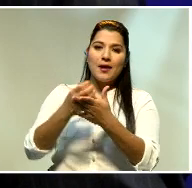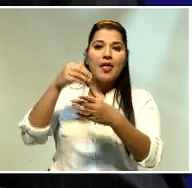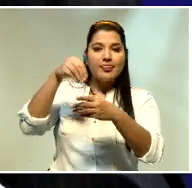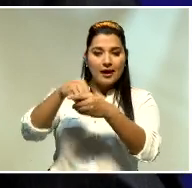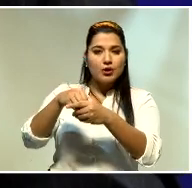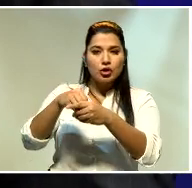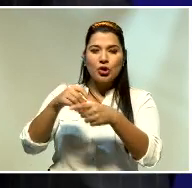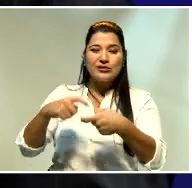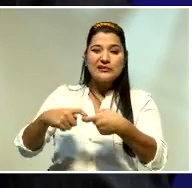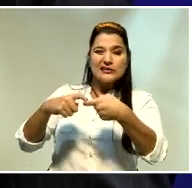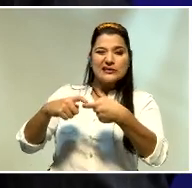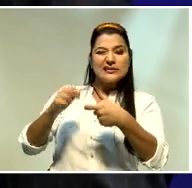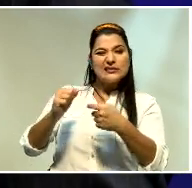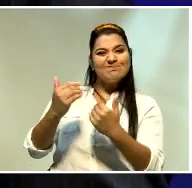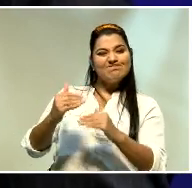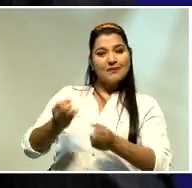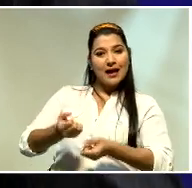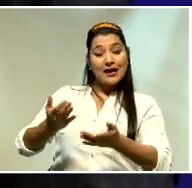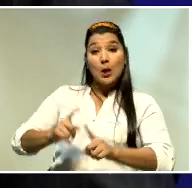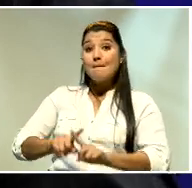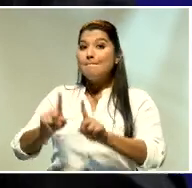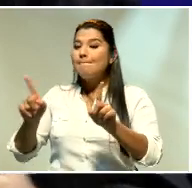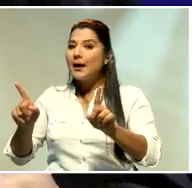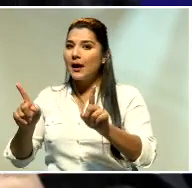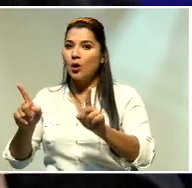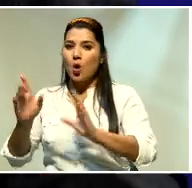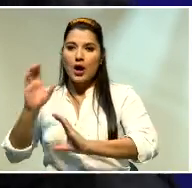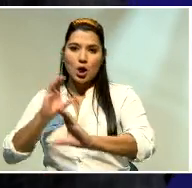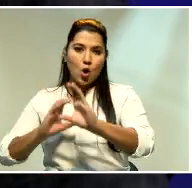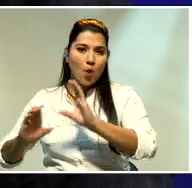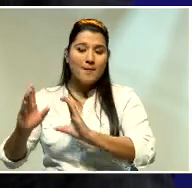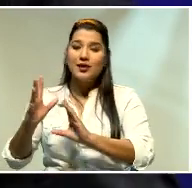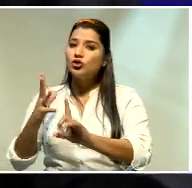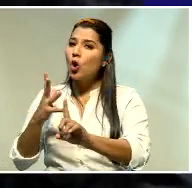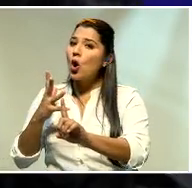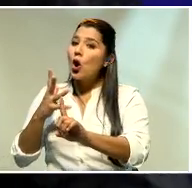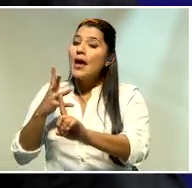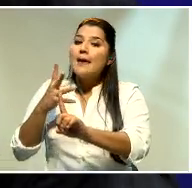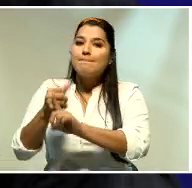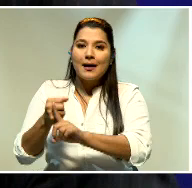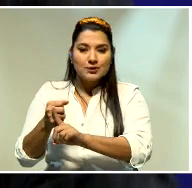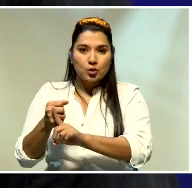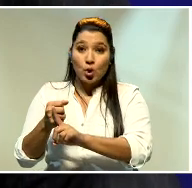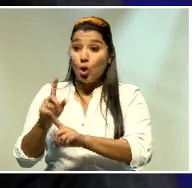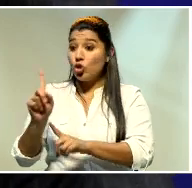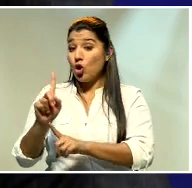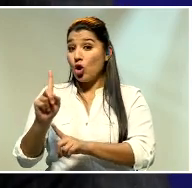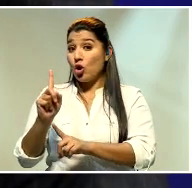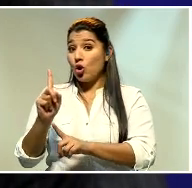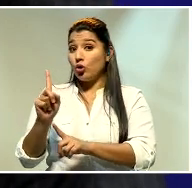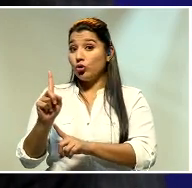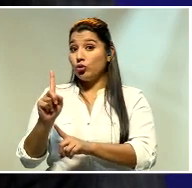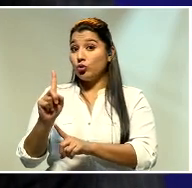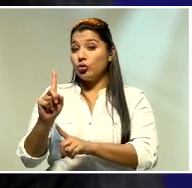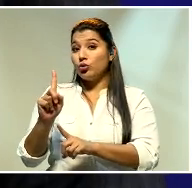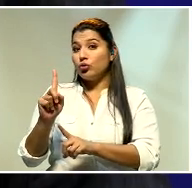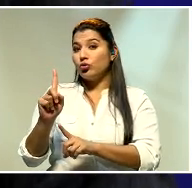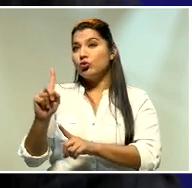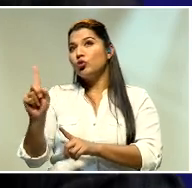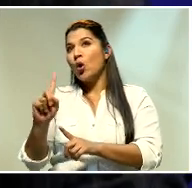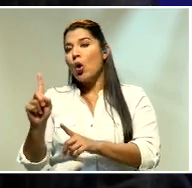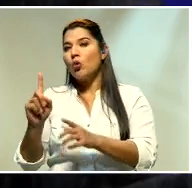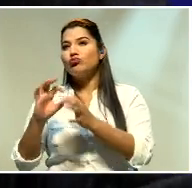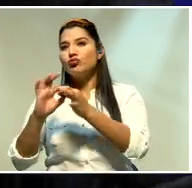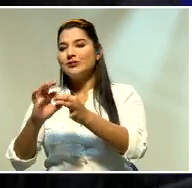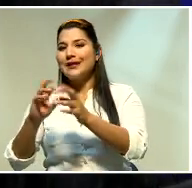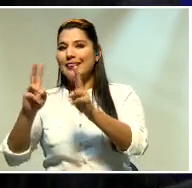sí hay. Pero el fenómeno del comercio como tal es algo que nos ha impactado más allá del periodo que tenemos en el tema fiscal. Ciertamente,